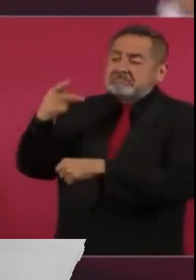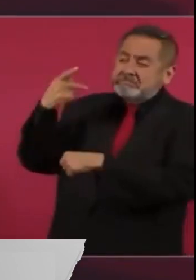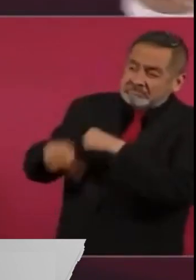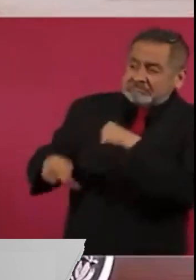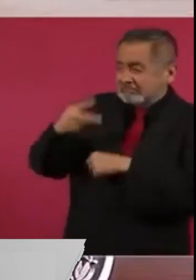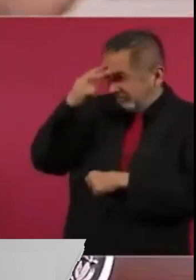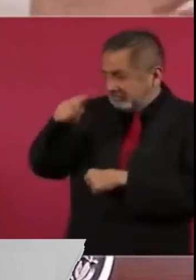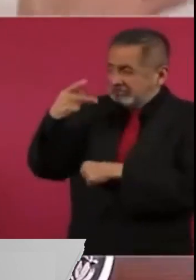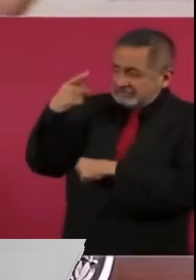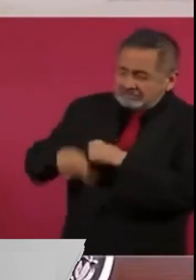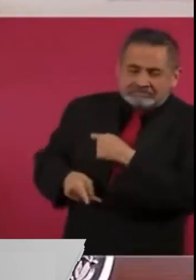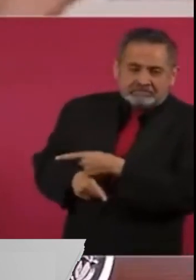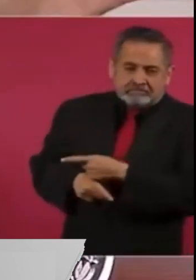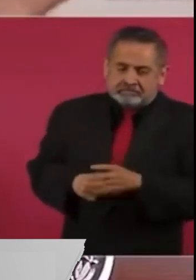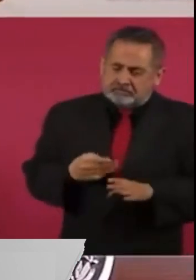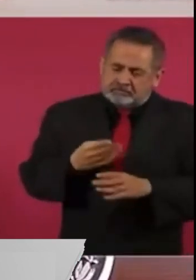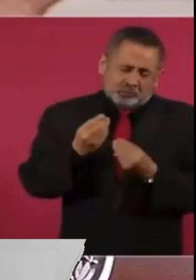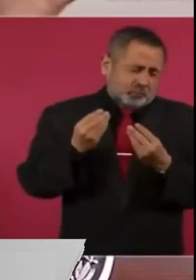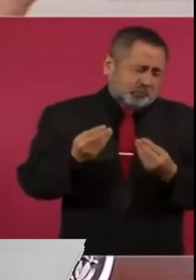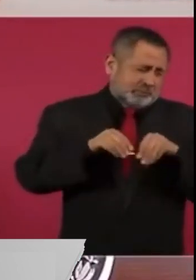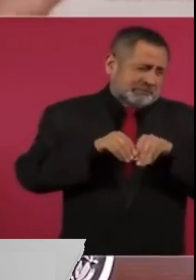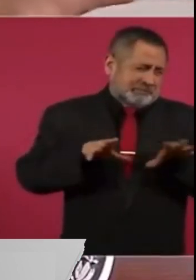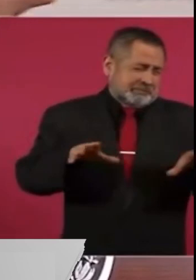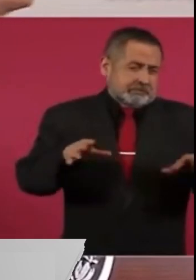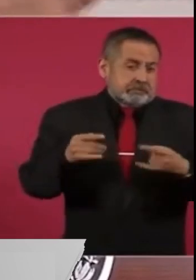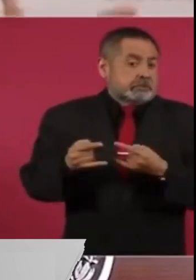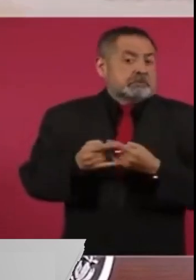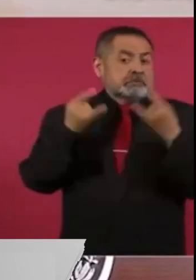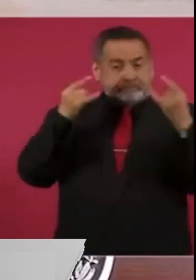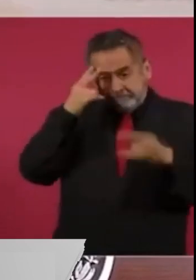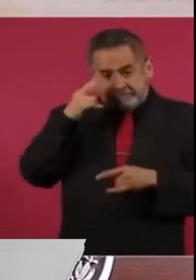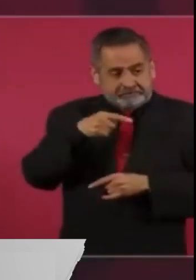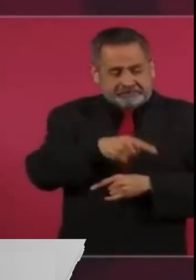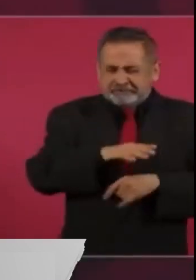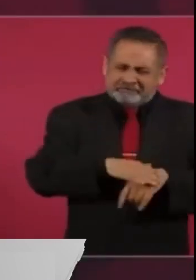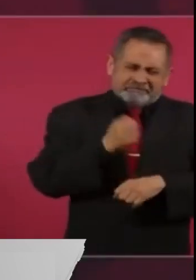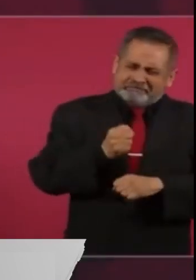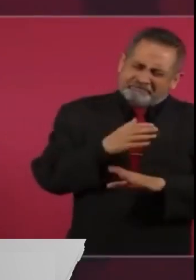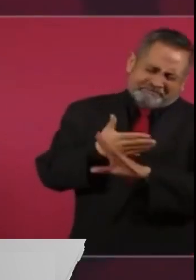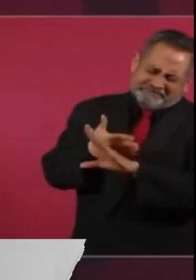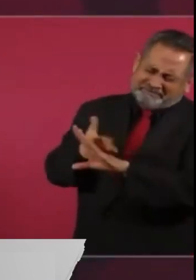no hay precedente en la historia de México